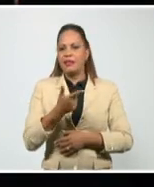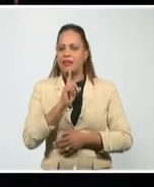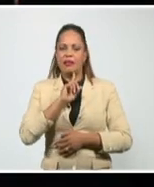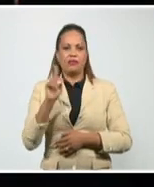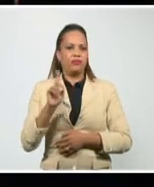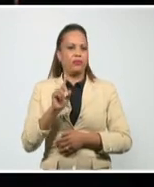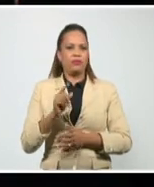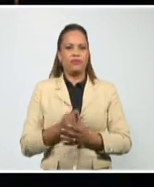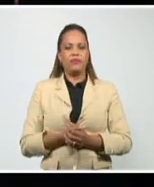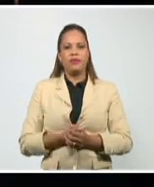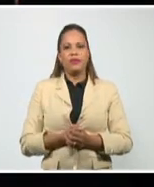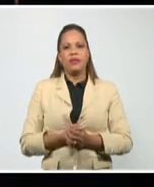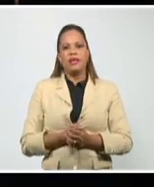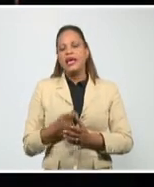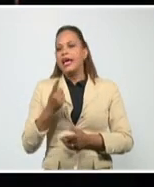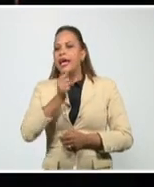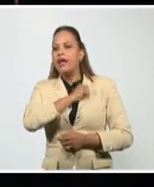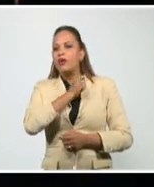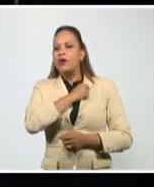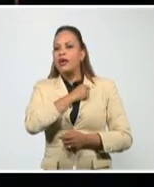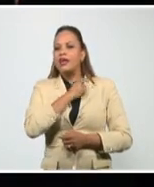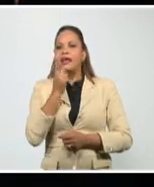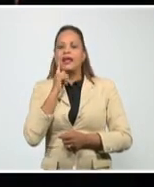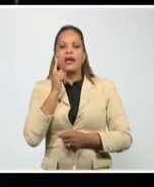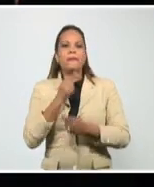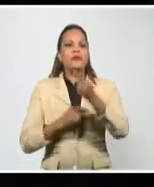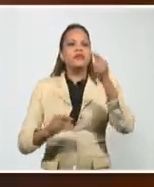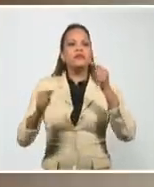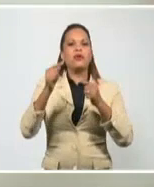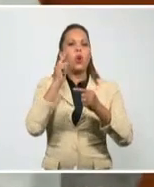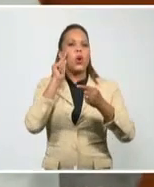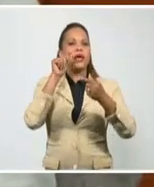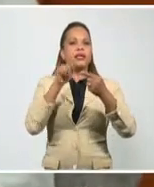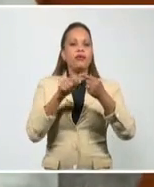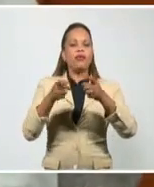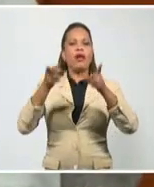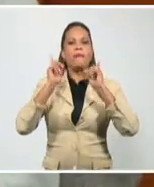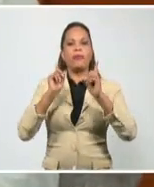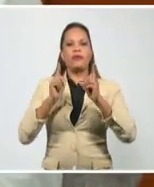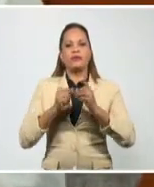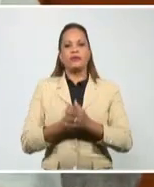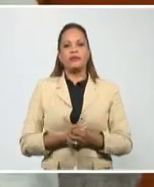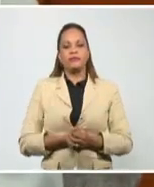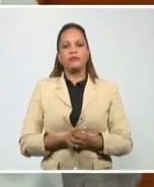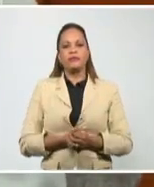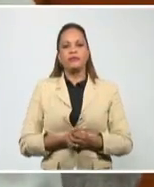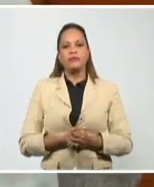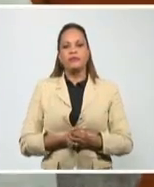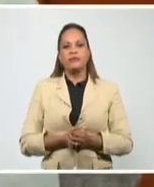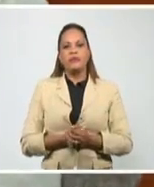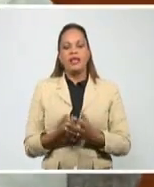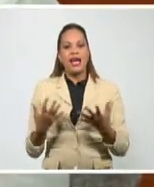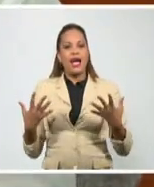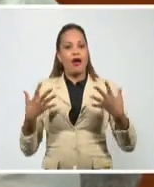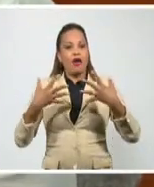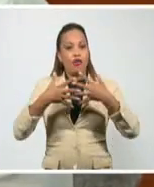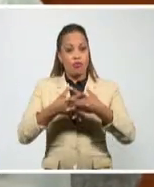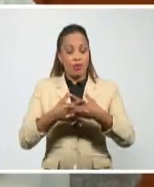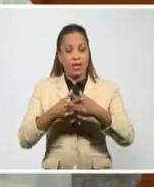hace, sino el hecho político en sí y para sí. Al unir la narrativa de